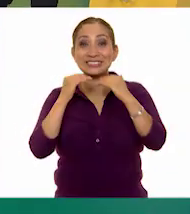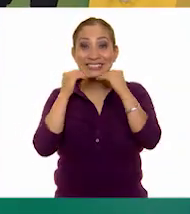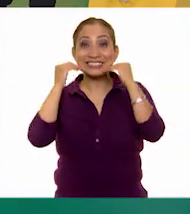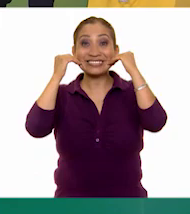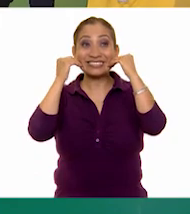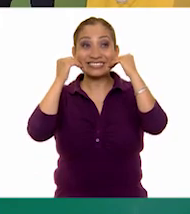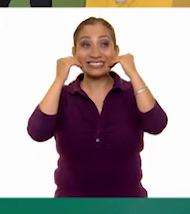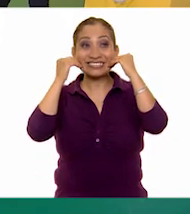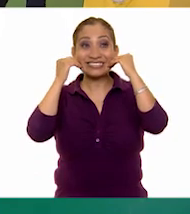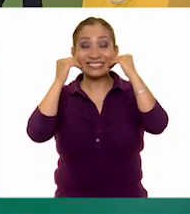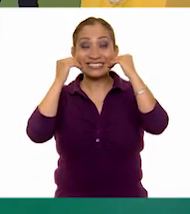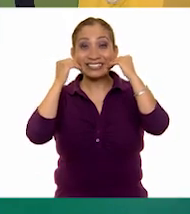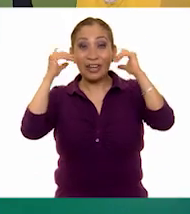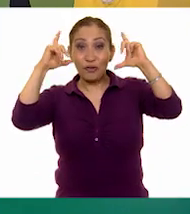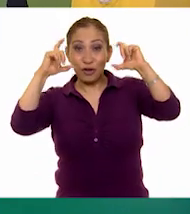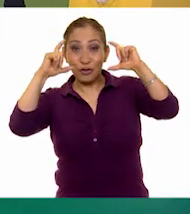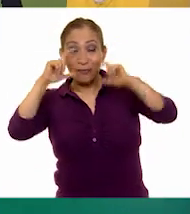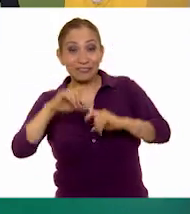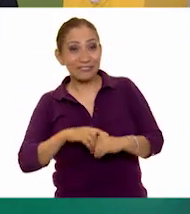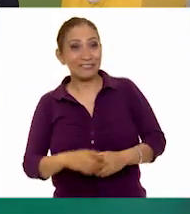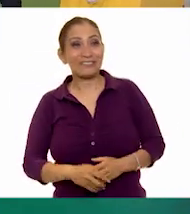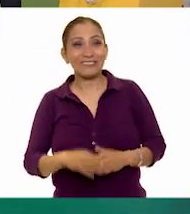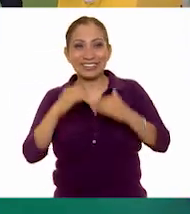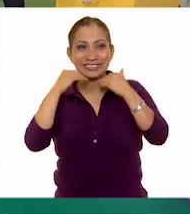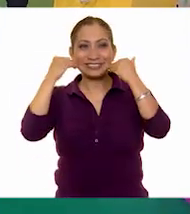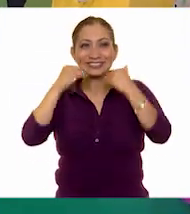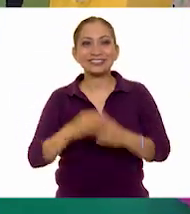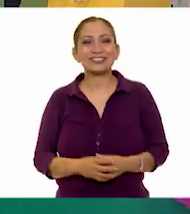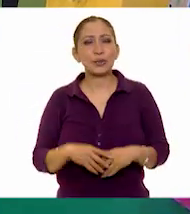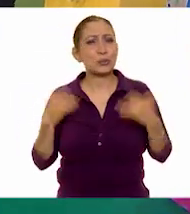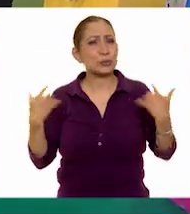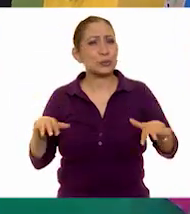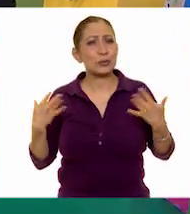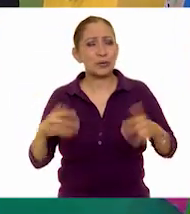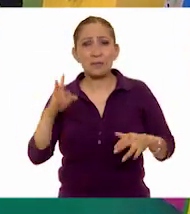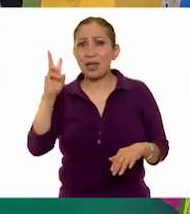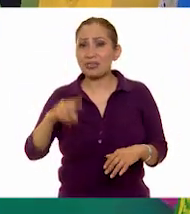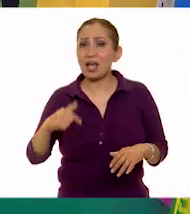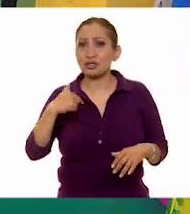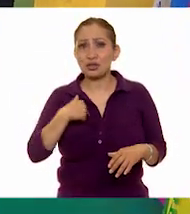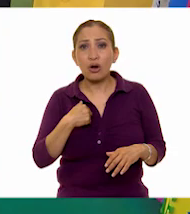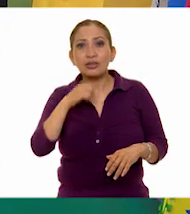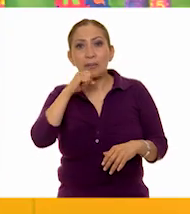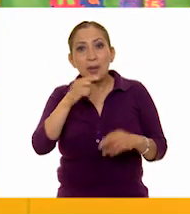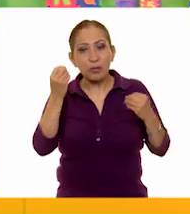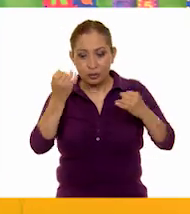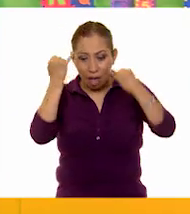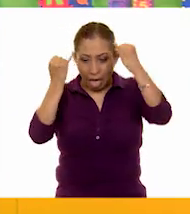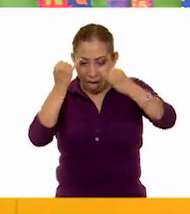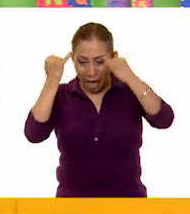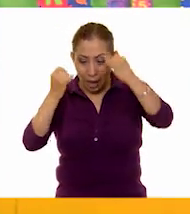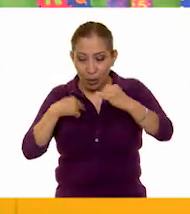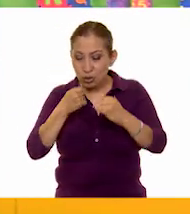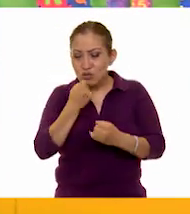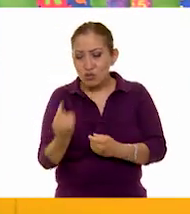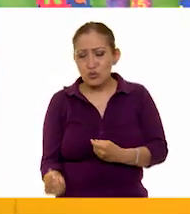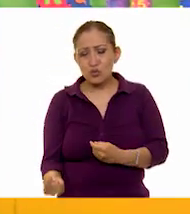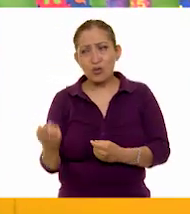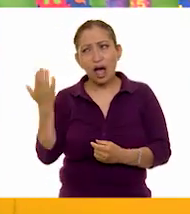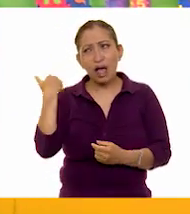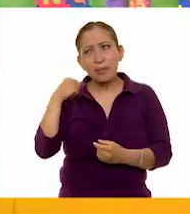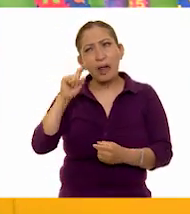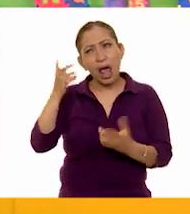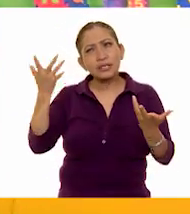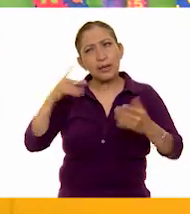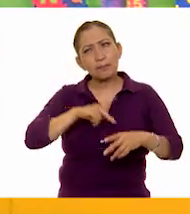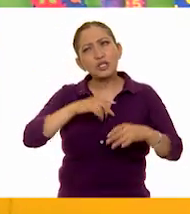¡Sonrían! ¿Qué tal salimos en la foto? ¡Sonrían! ¡Wow! Ojalá yo hubiera tenido tanta creatividad cuando era más chico para